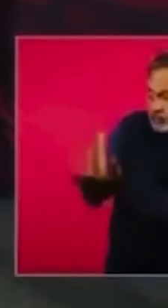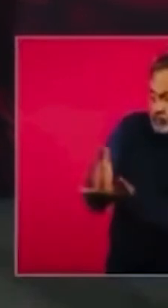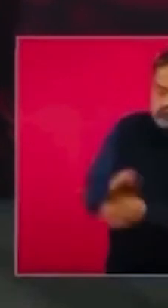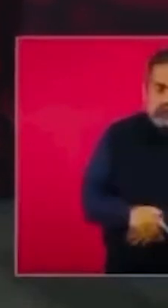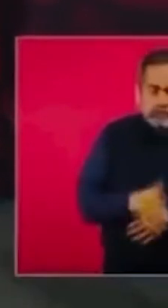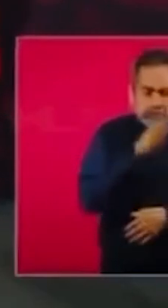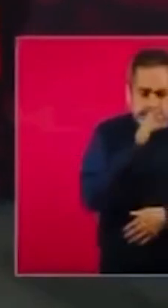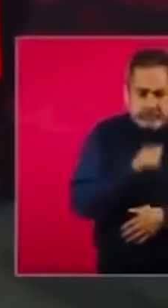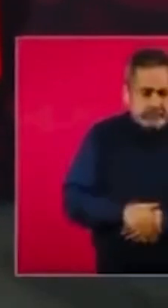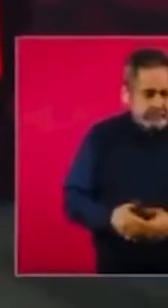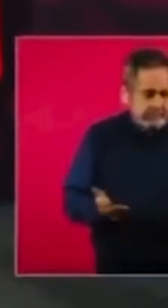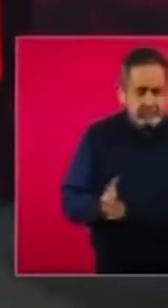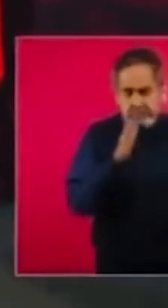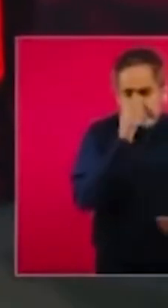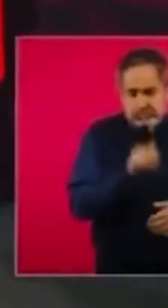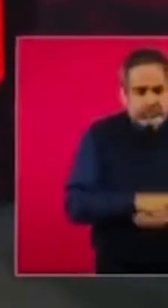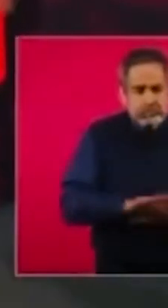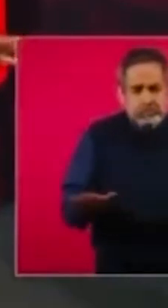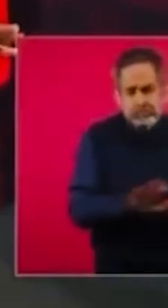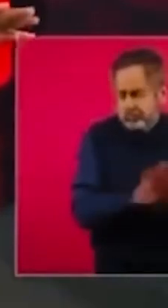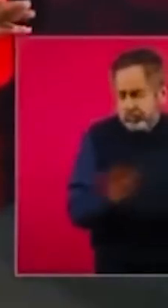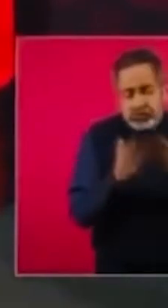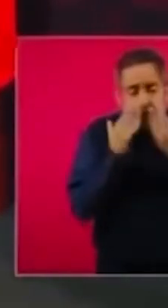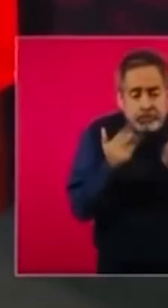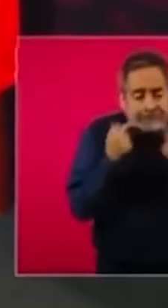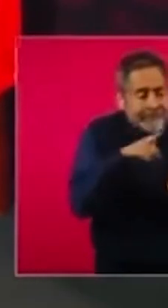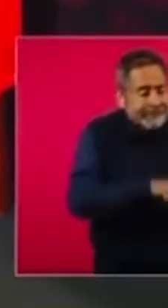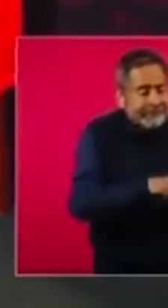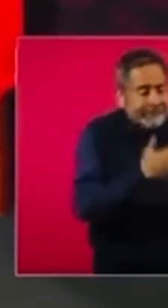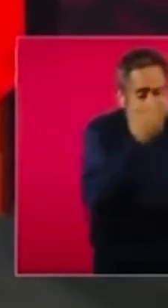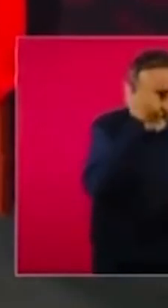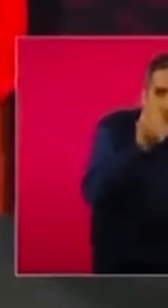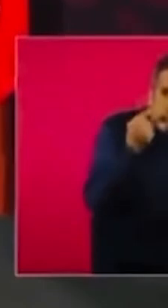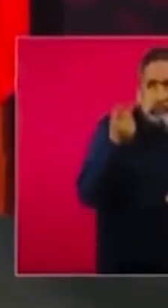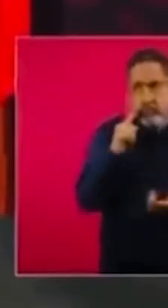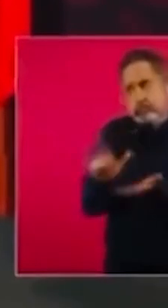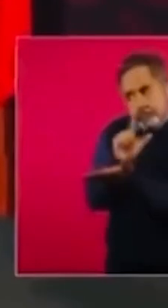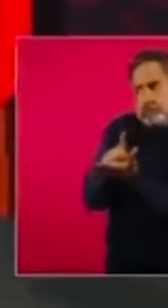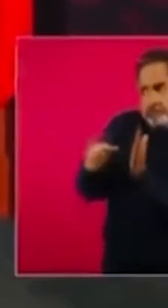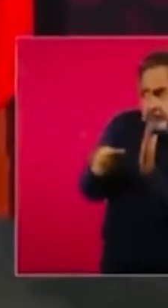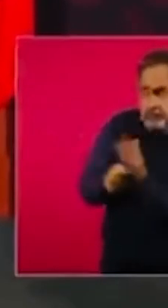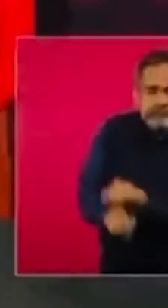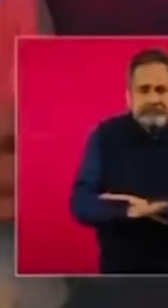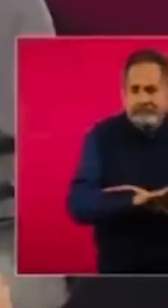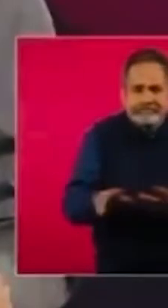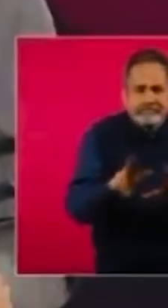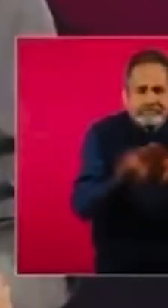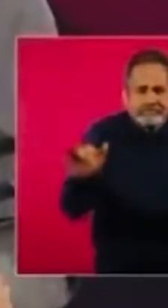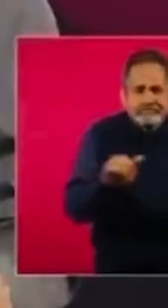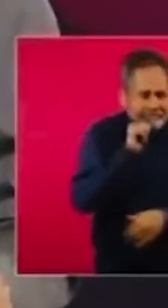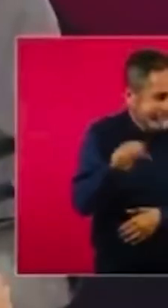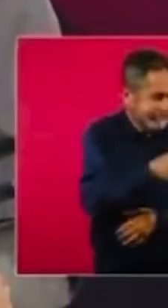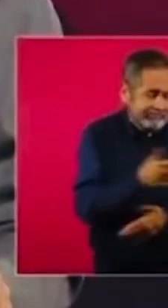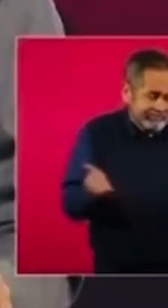Y bueno, pues el mandatario afirmó así que está en su derecho, pero que para la aprobación en el Congreso y publicación de la reforma se